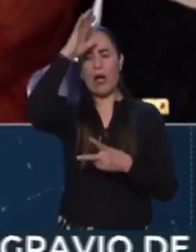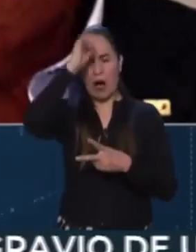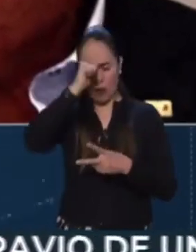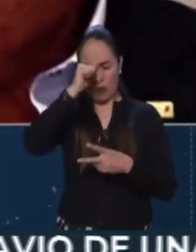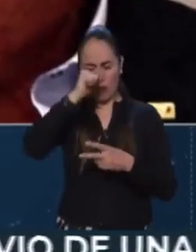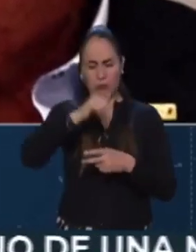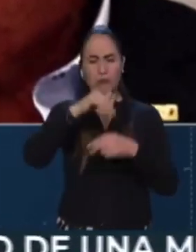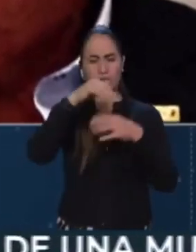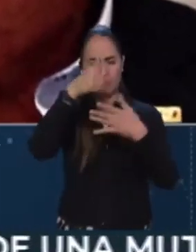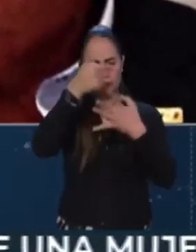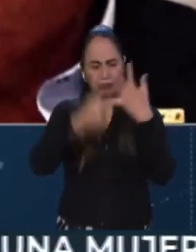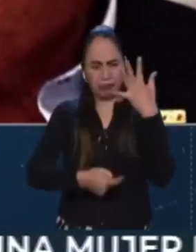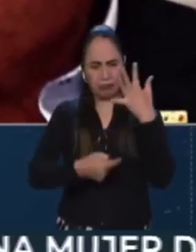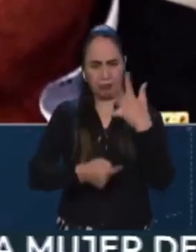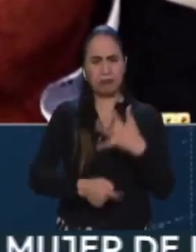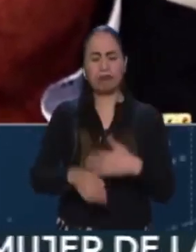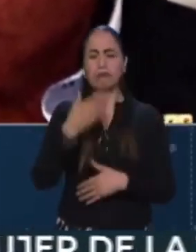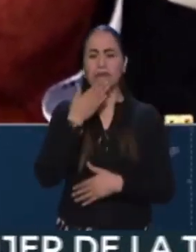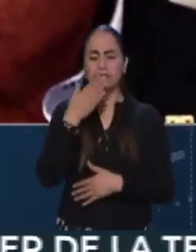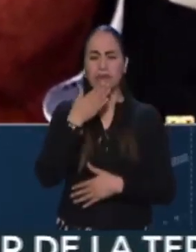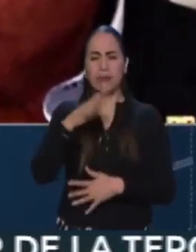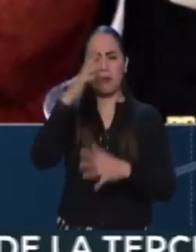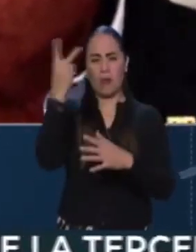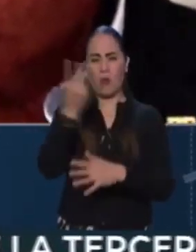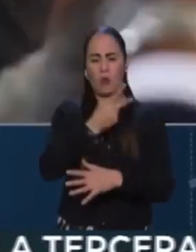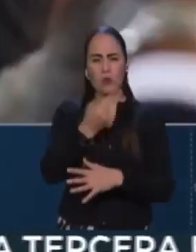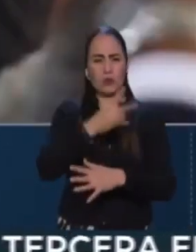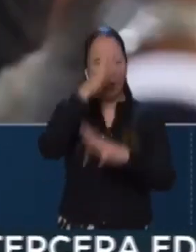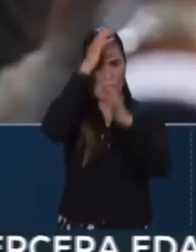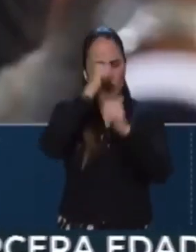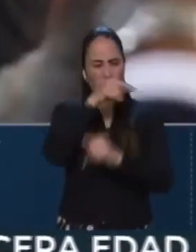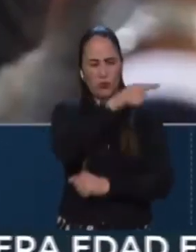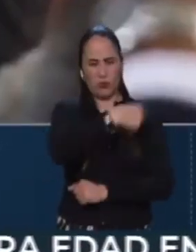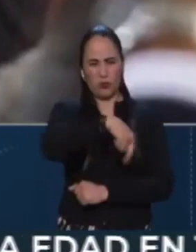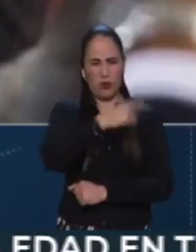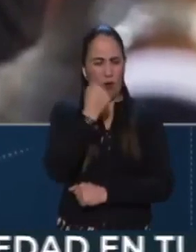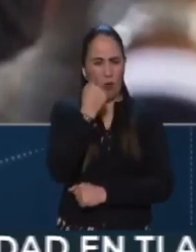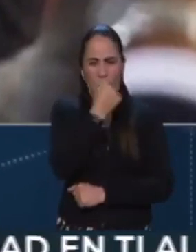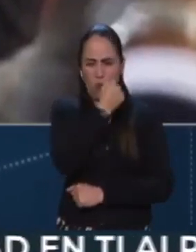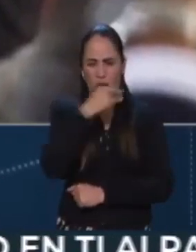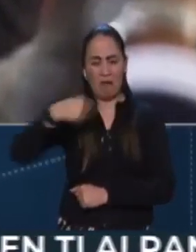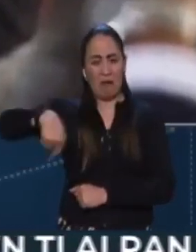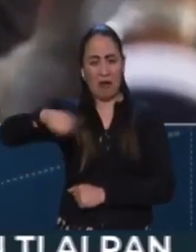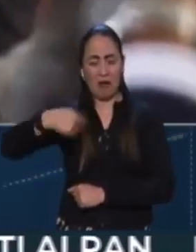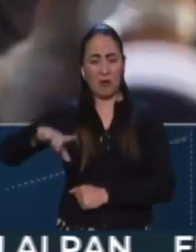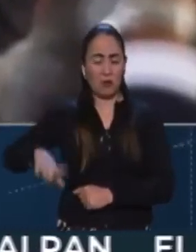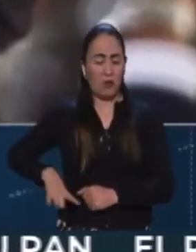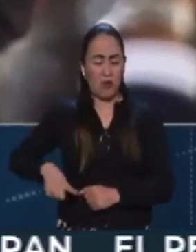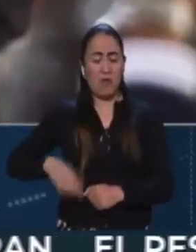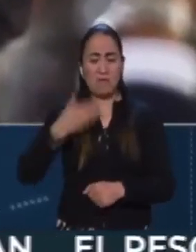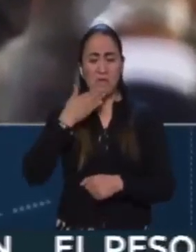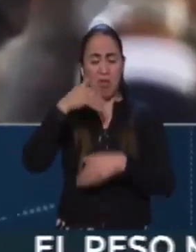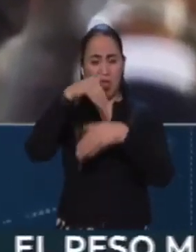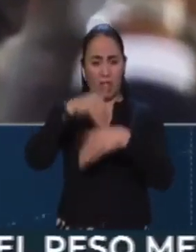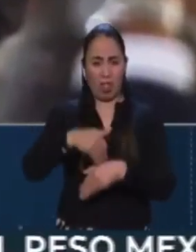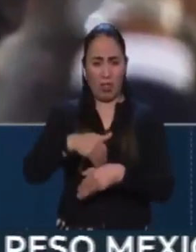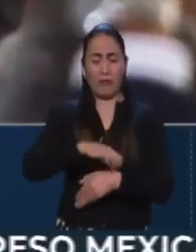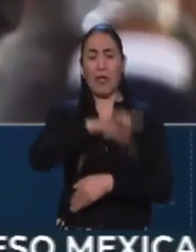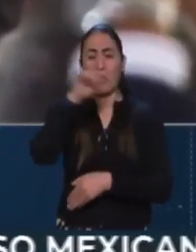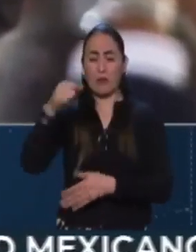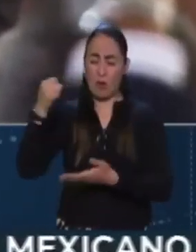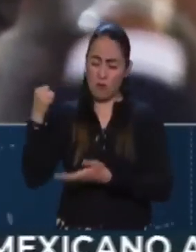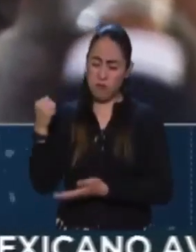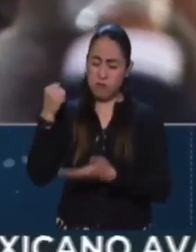caprichos de este líder sindical y bueno, pues acumuló una enorme fortuna, hasta ahora no ha